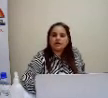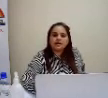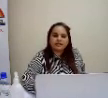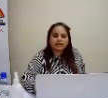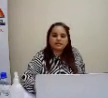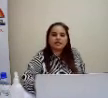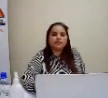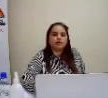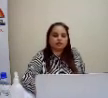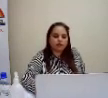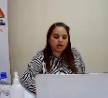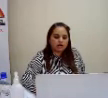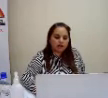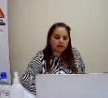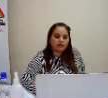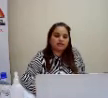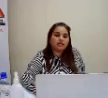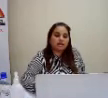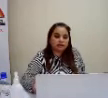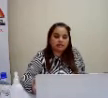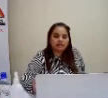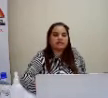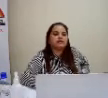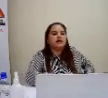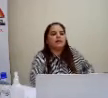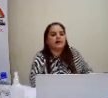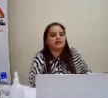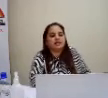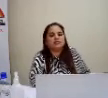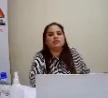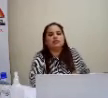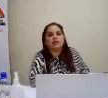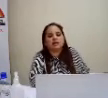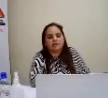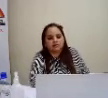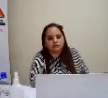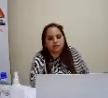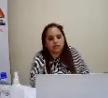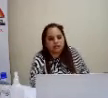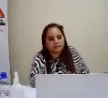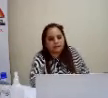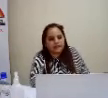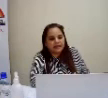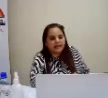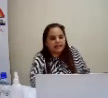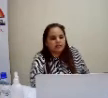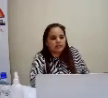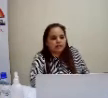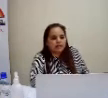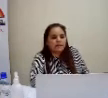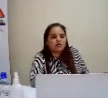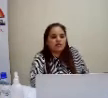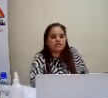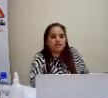lo que se llama resiliencia, que es poder superar las adversidades, aparece el trastorno de adaptación, se le dice.